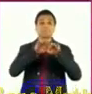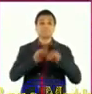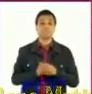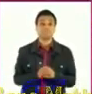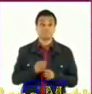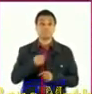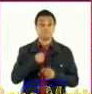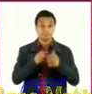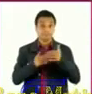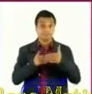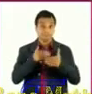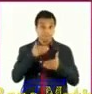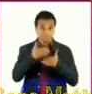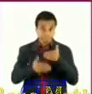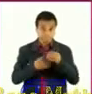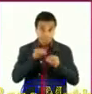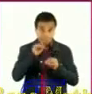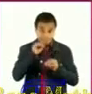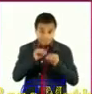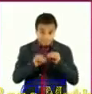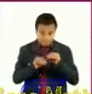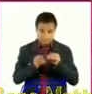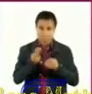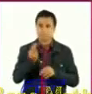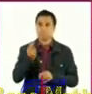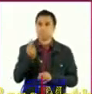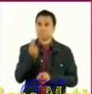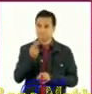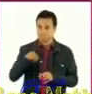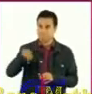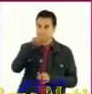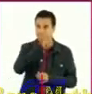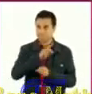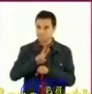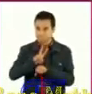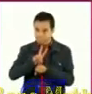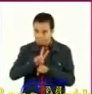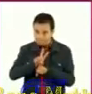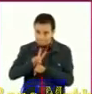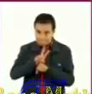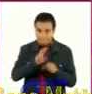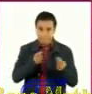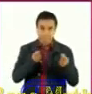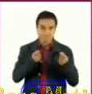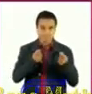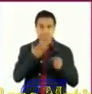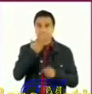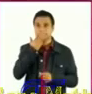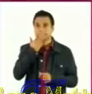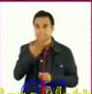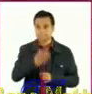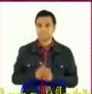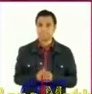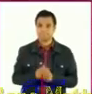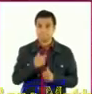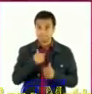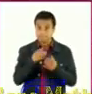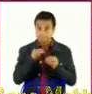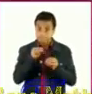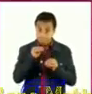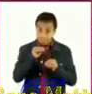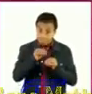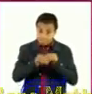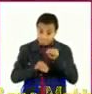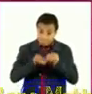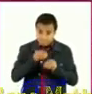el proceso se incluyan las acciones de control, es decir, aquellas que ayudarán a que el producto se elabore de